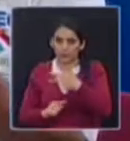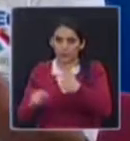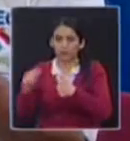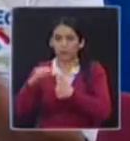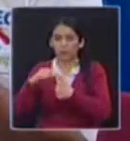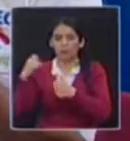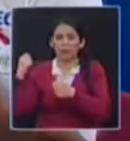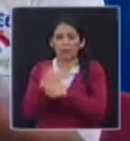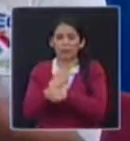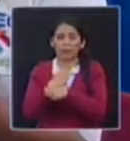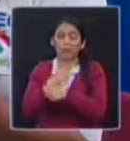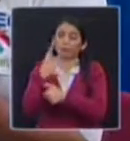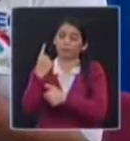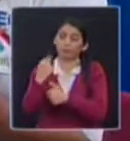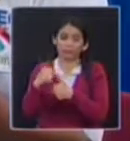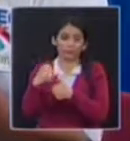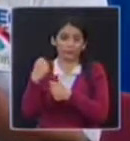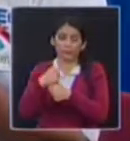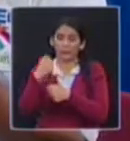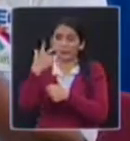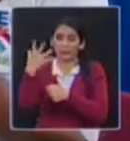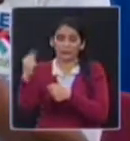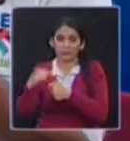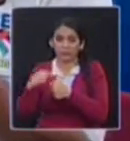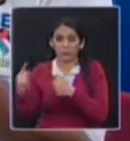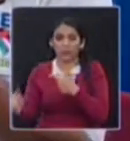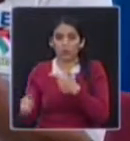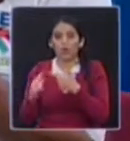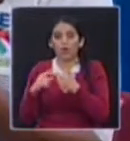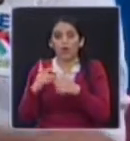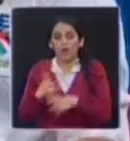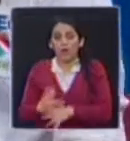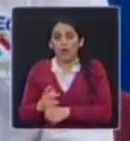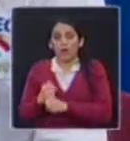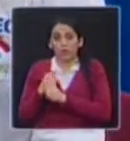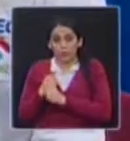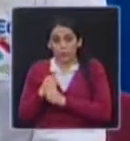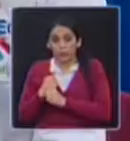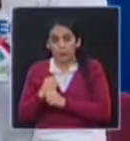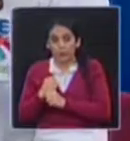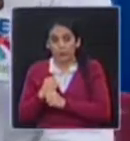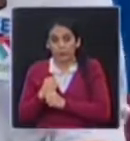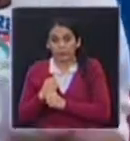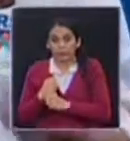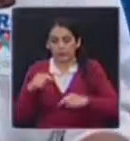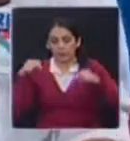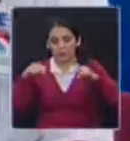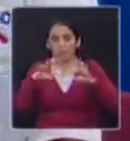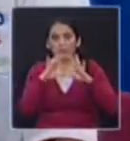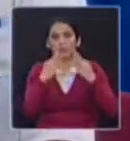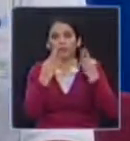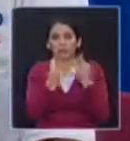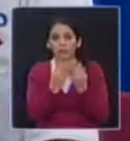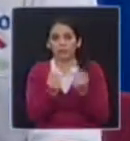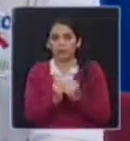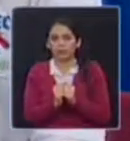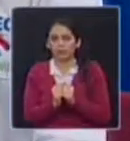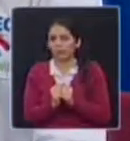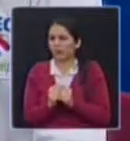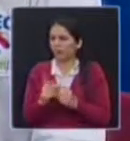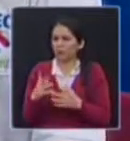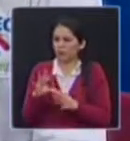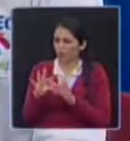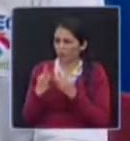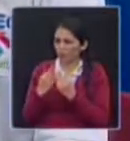galopante. El segundo, la seguridad, pero la seguridad de nuestras familias. Yo les pregunto, ¿cómo la seguridad de tu